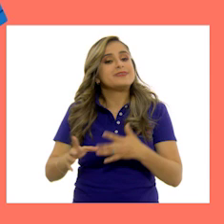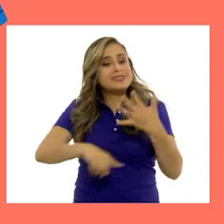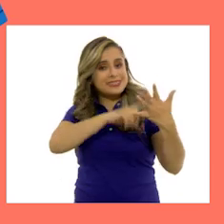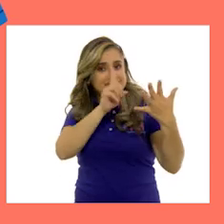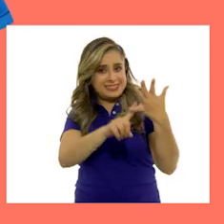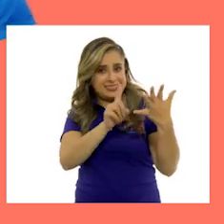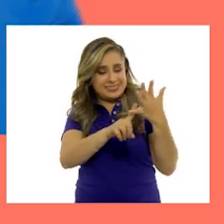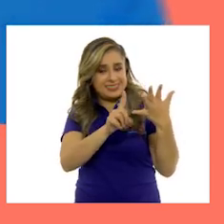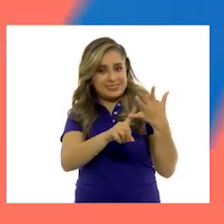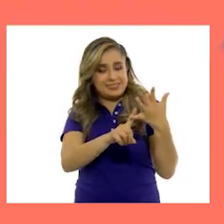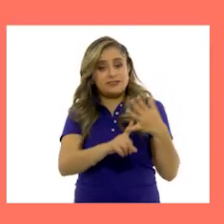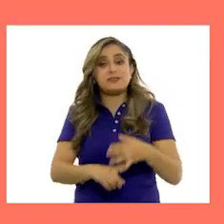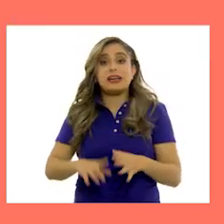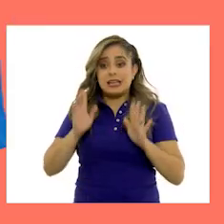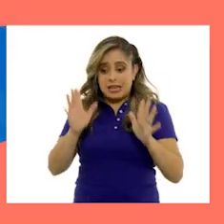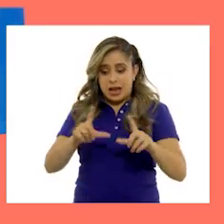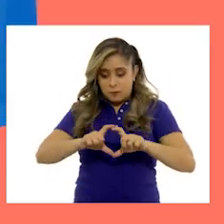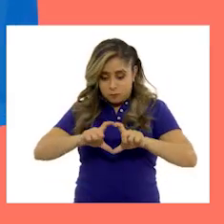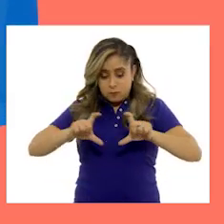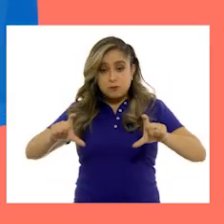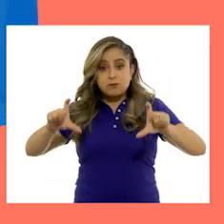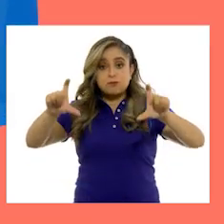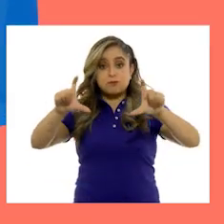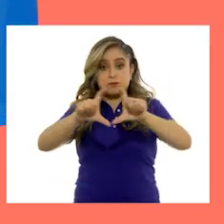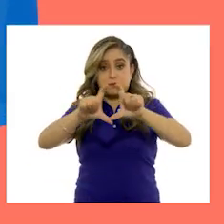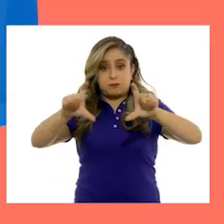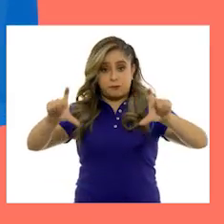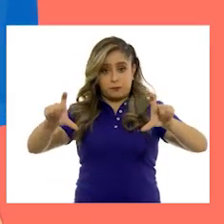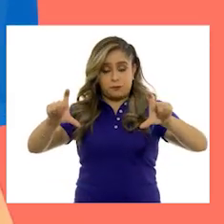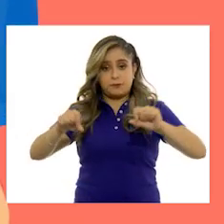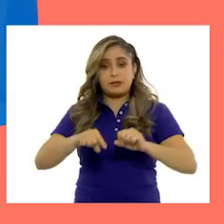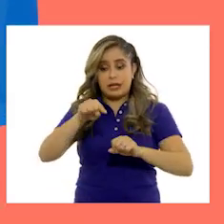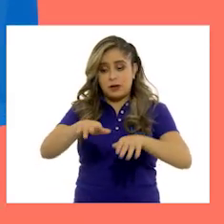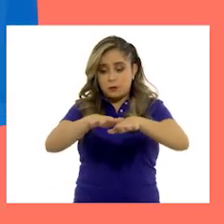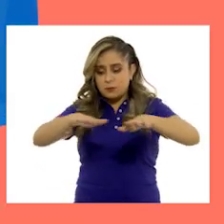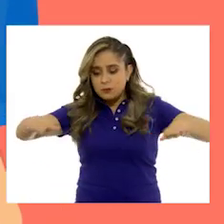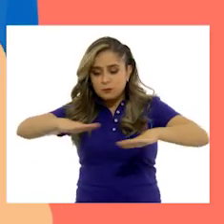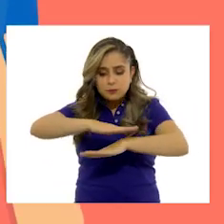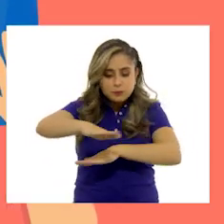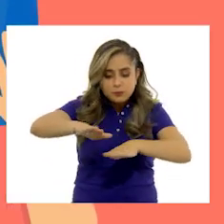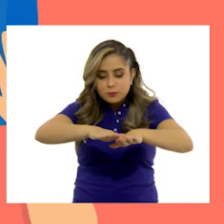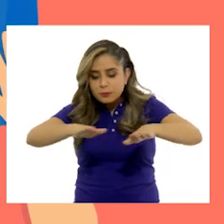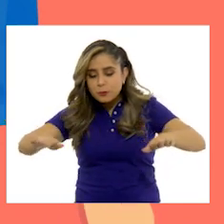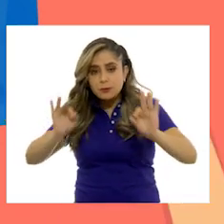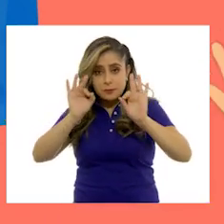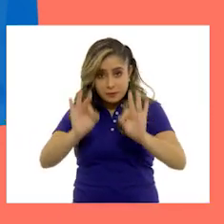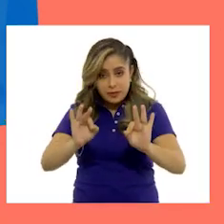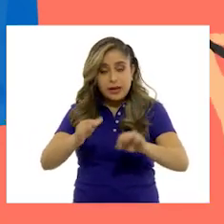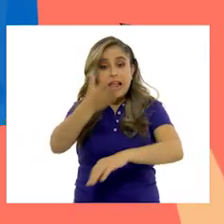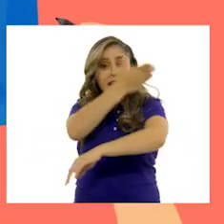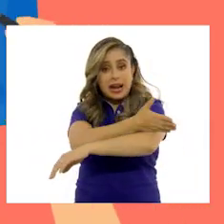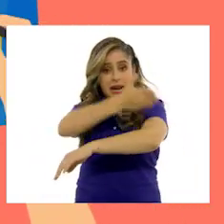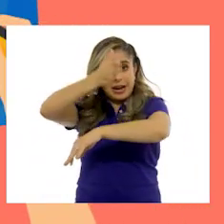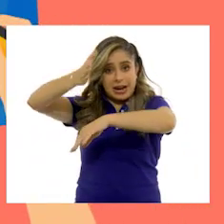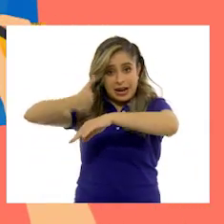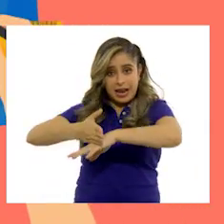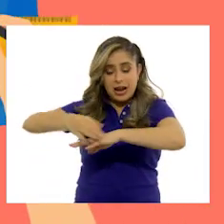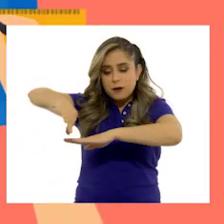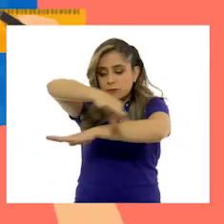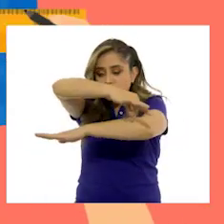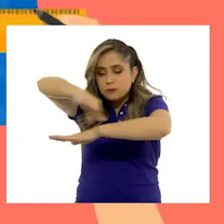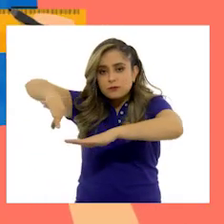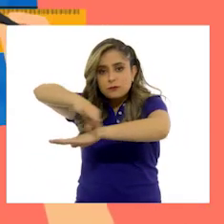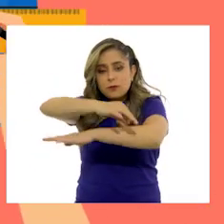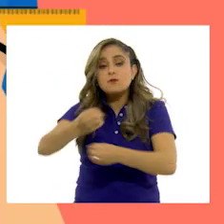5. Ahora tenemos un pequeño pedazo de playera. Estira a lo ancho y con ayuda de la regla, mide y marca